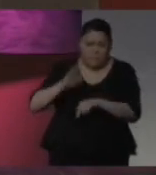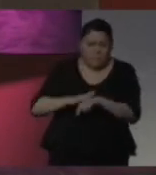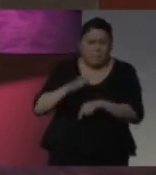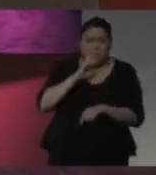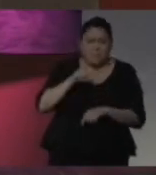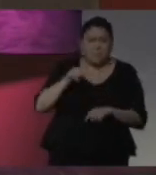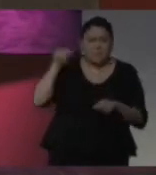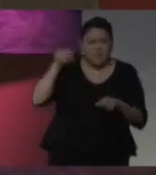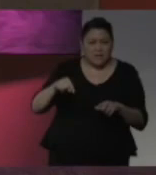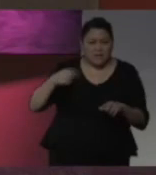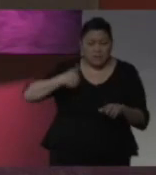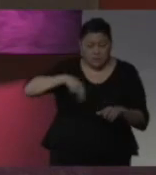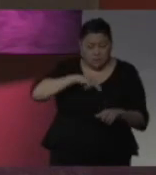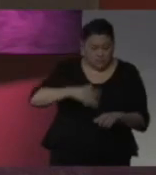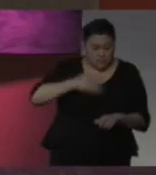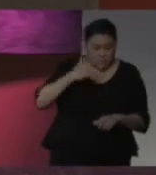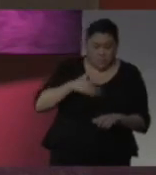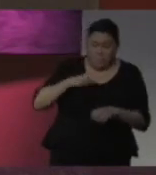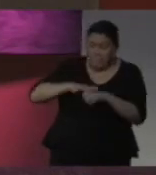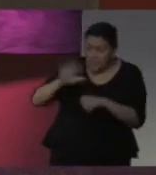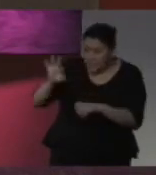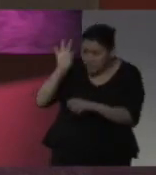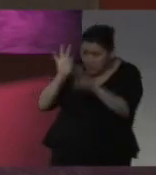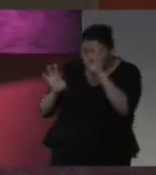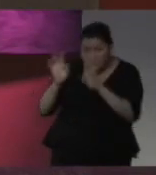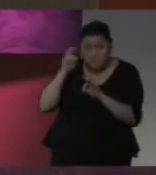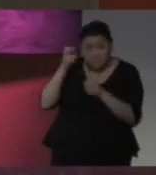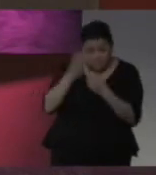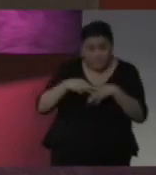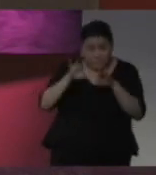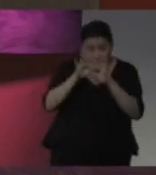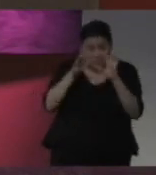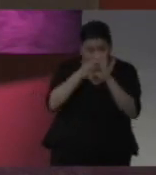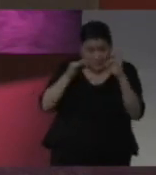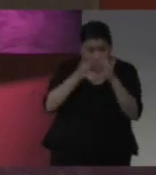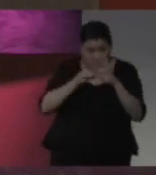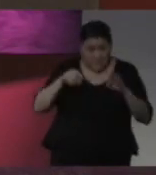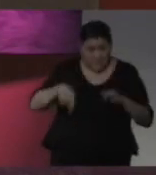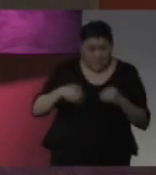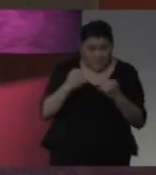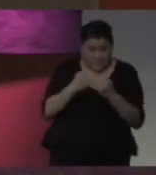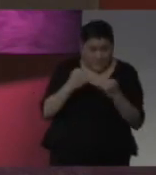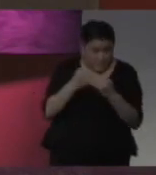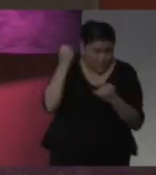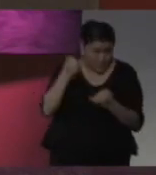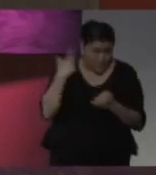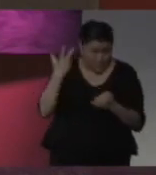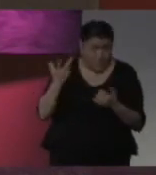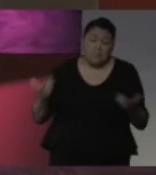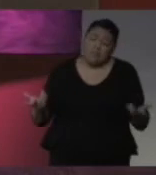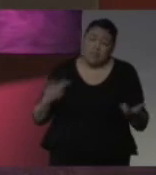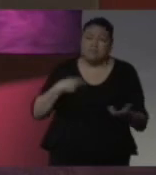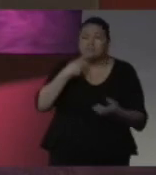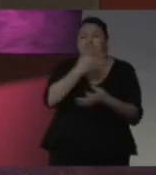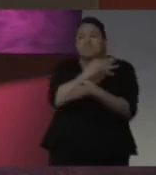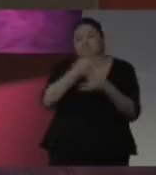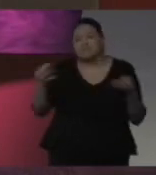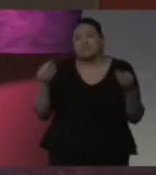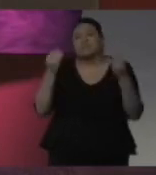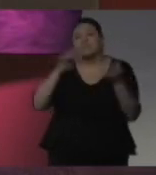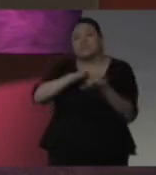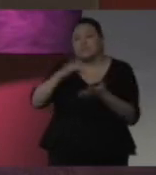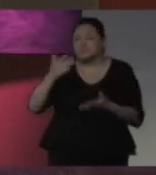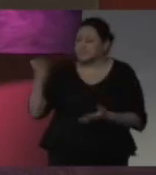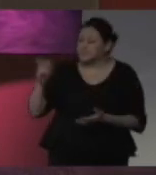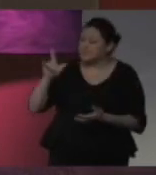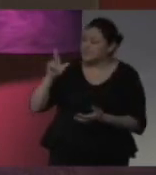sería algunos de los puntos rescatables que hemos discutido en este congreso. Y pues nada, muchas gracias, y ahora Lucía